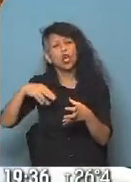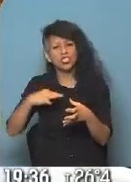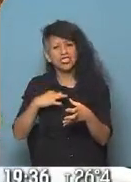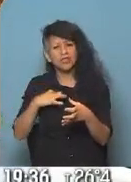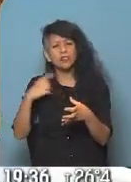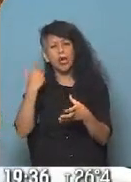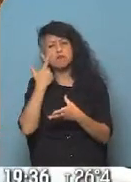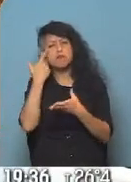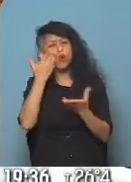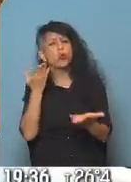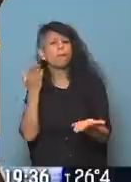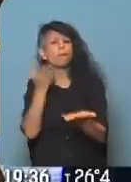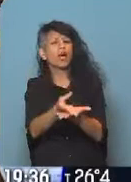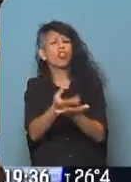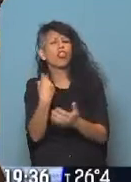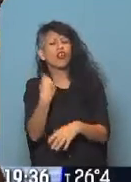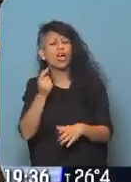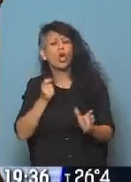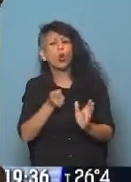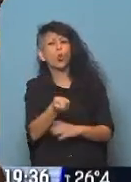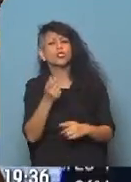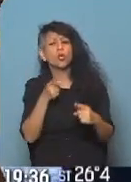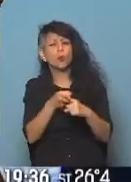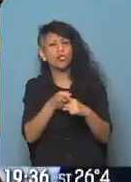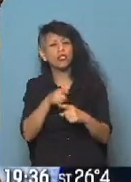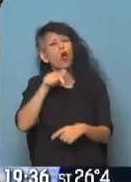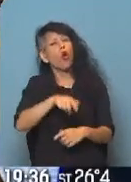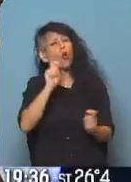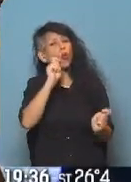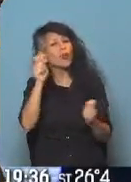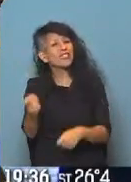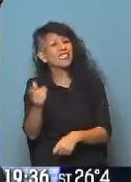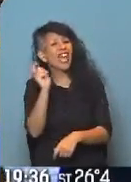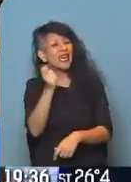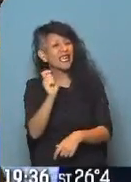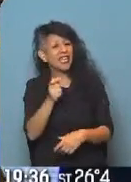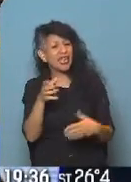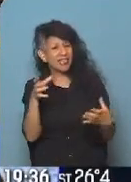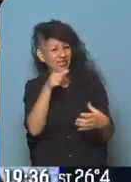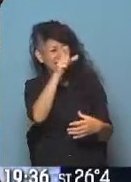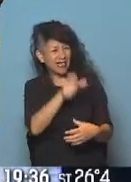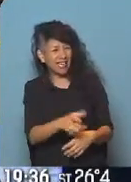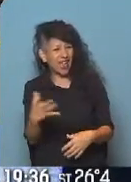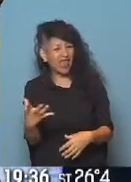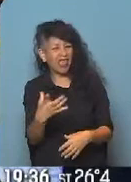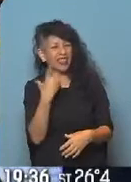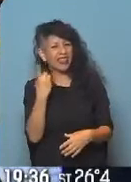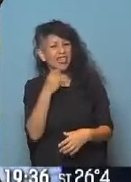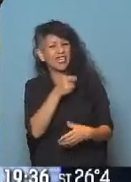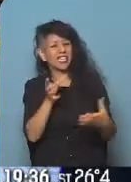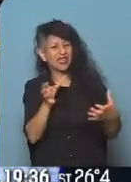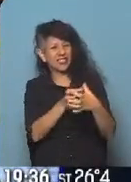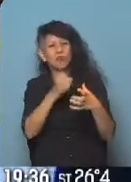garavano y nos visita justamente el dirigente de la mesa nacional de la conducción de la coalición